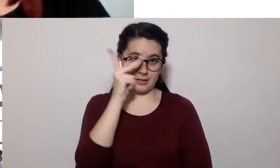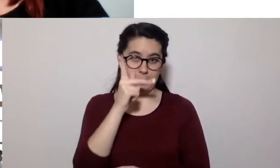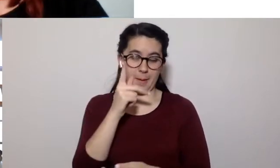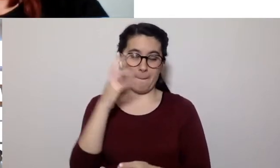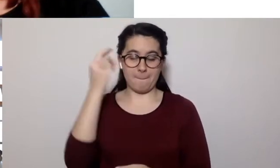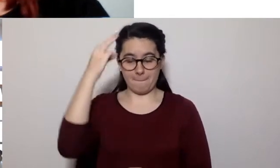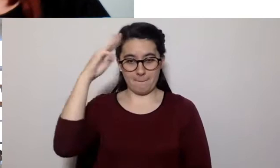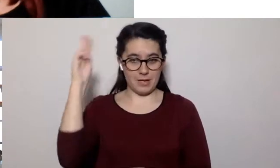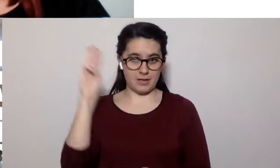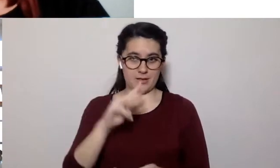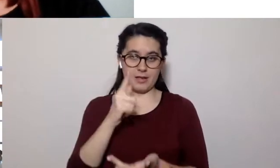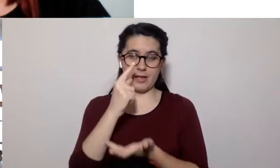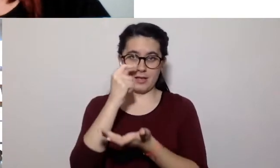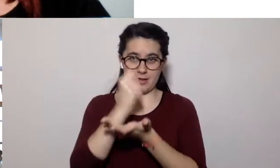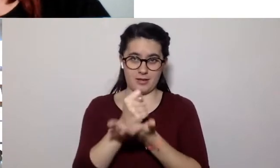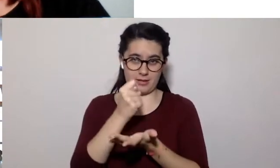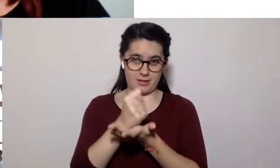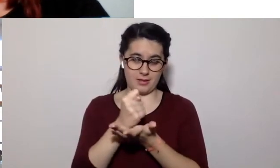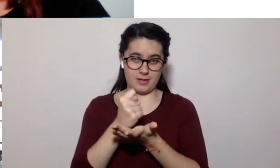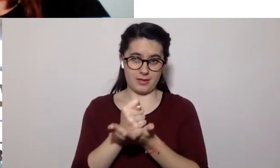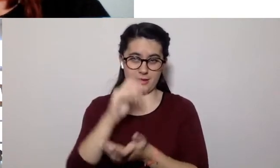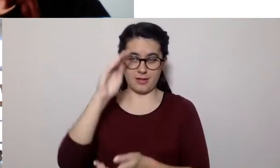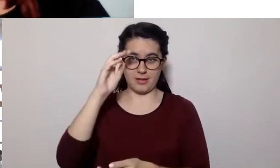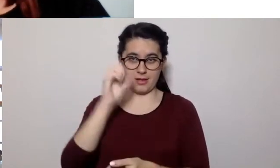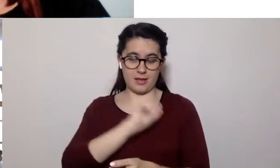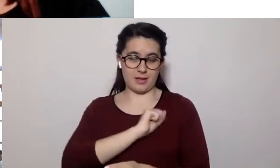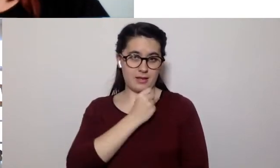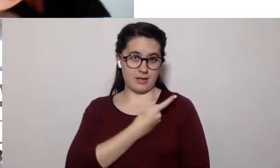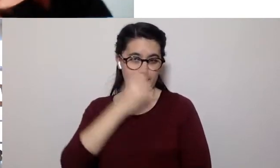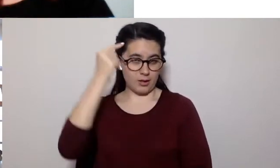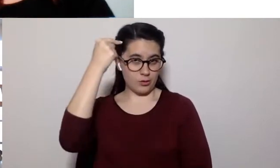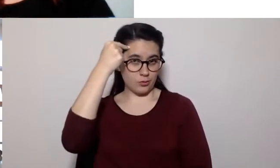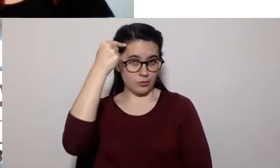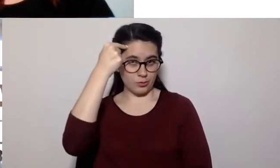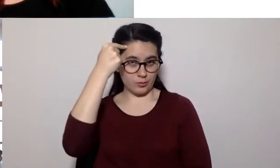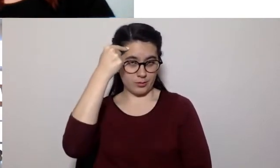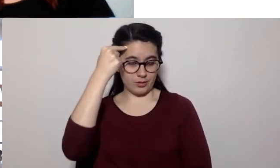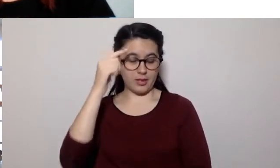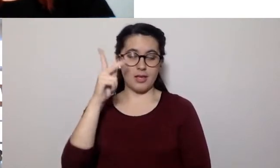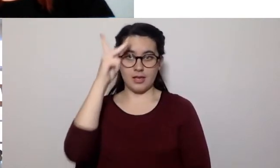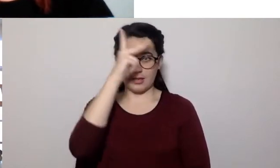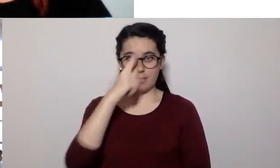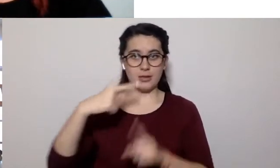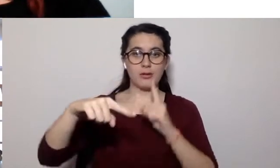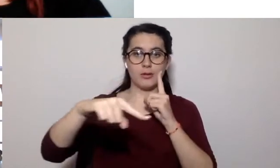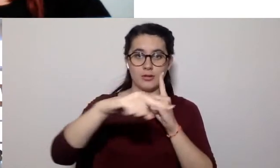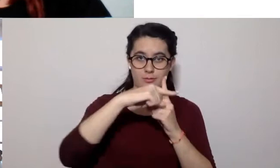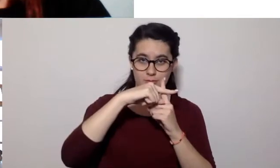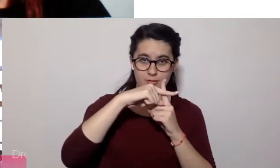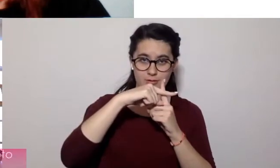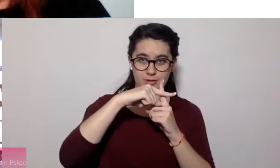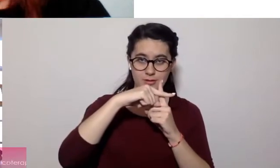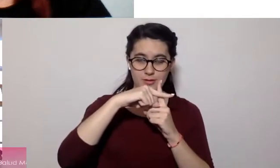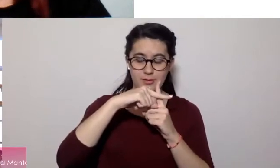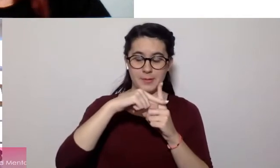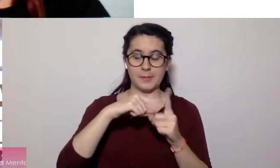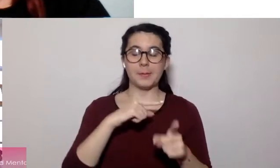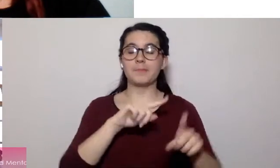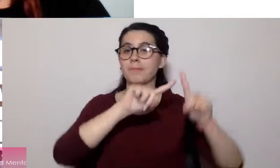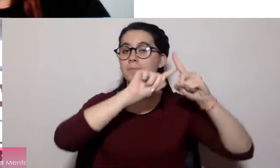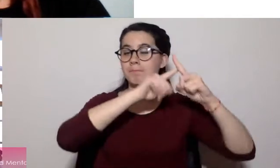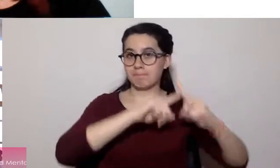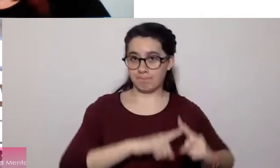salud mental, así como certificación en psicología positiva. Y Paula